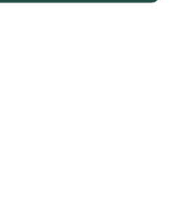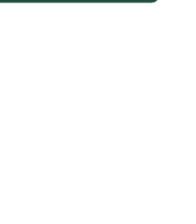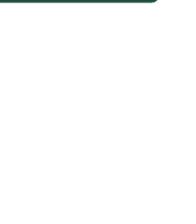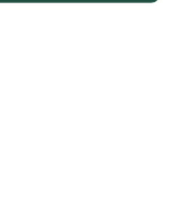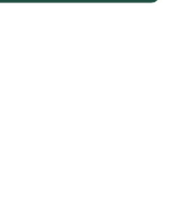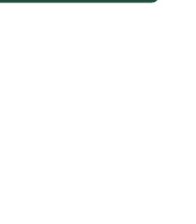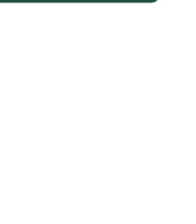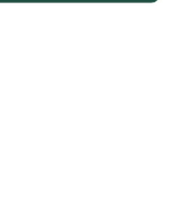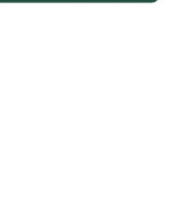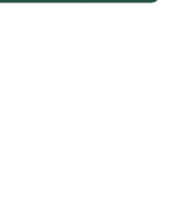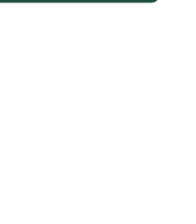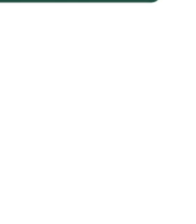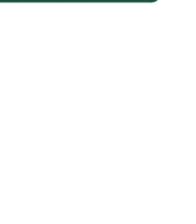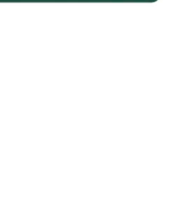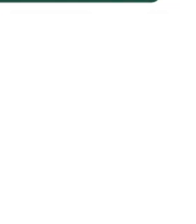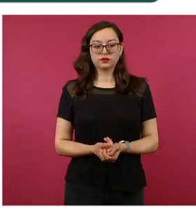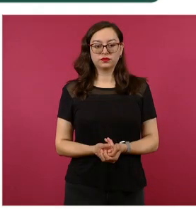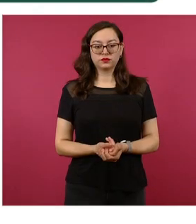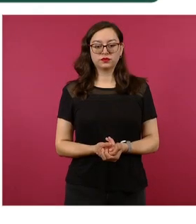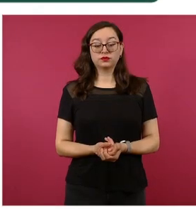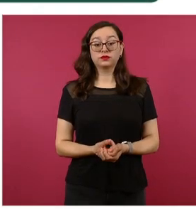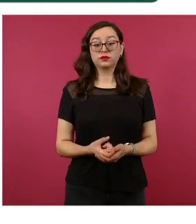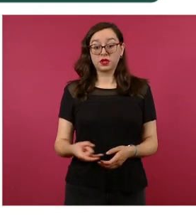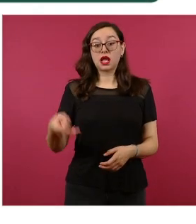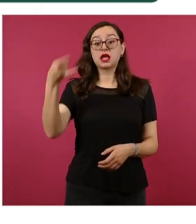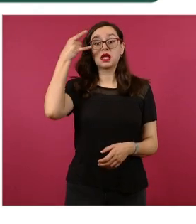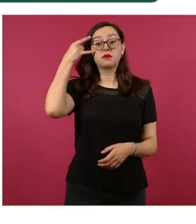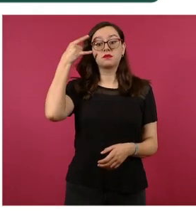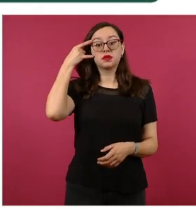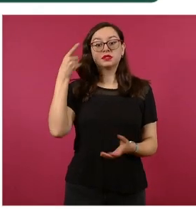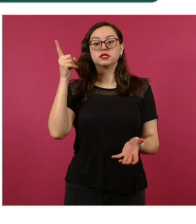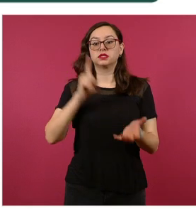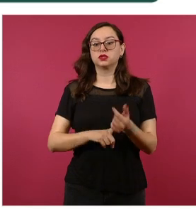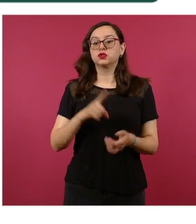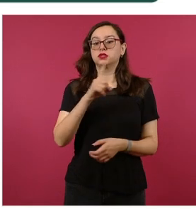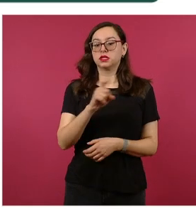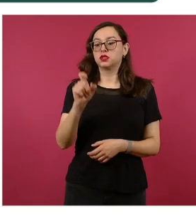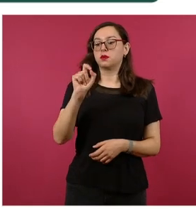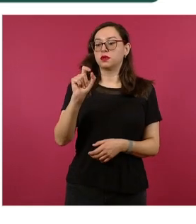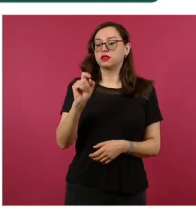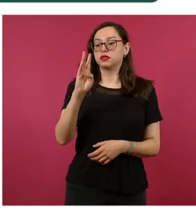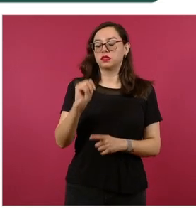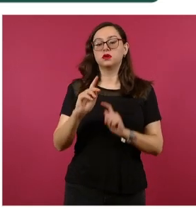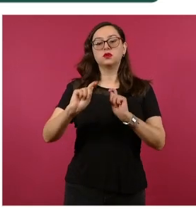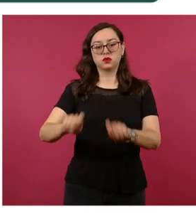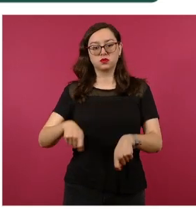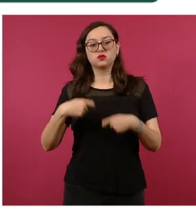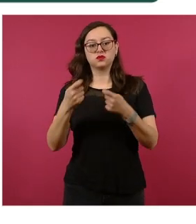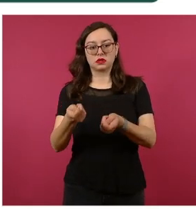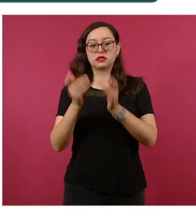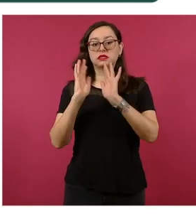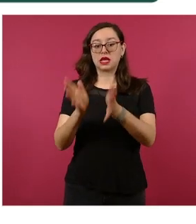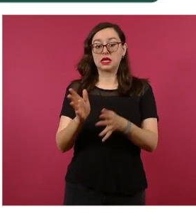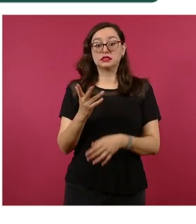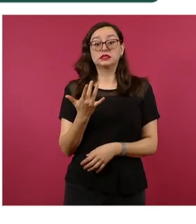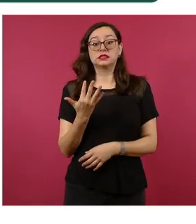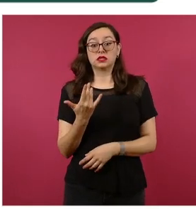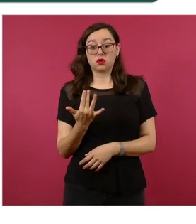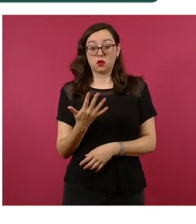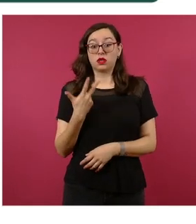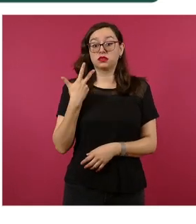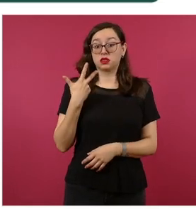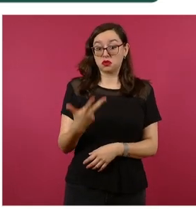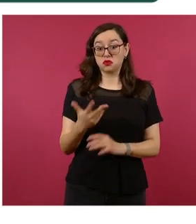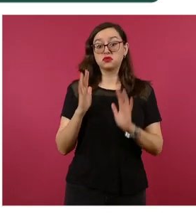Veracruz. El estado de Campeche tiene 129, todas han sido entregadas y ya hay 58 que tienen